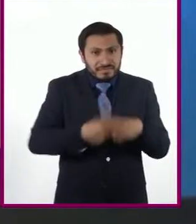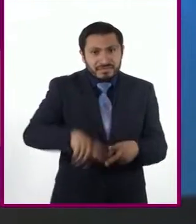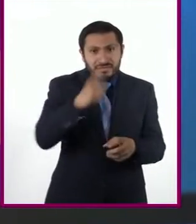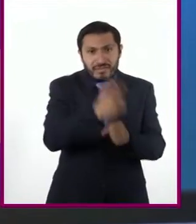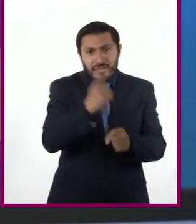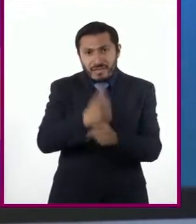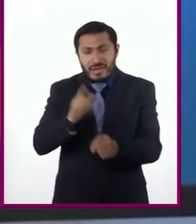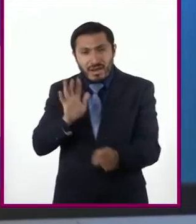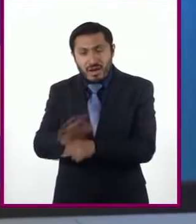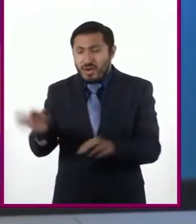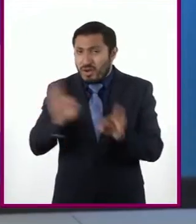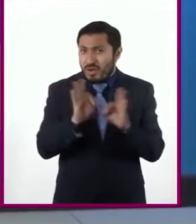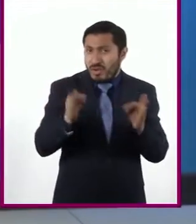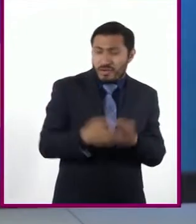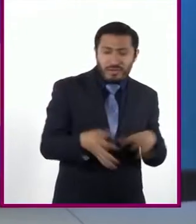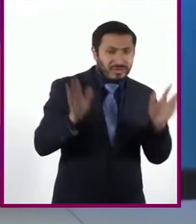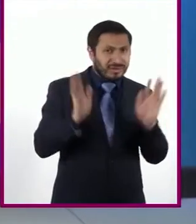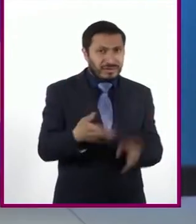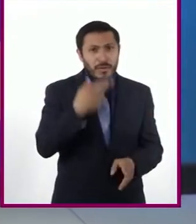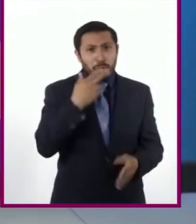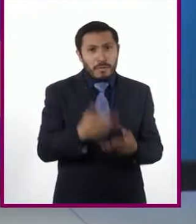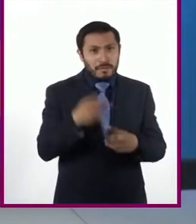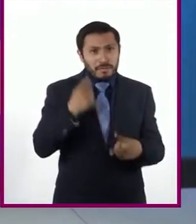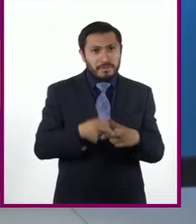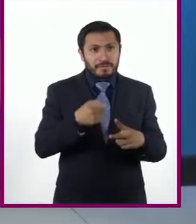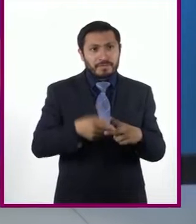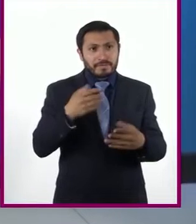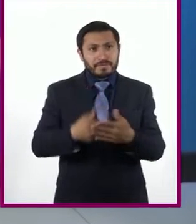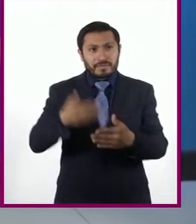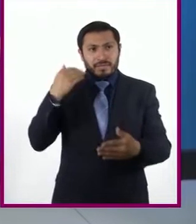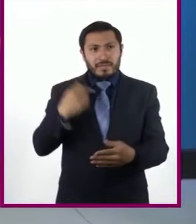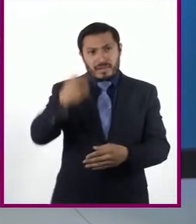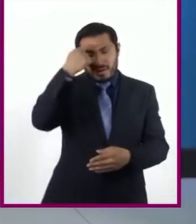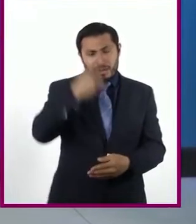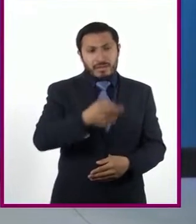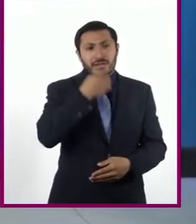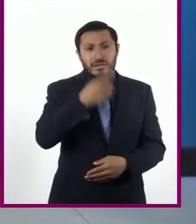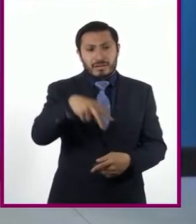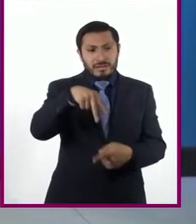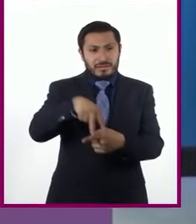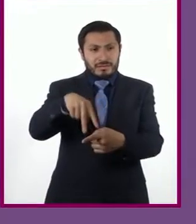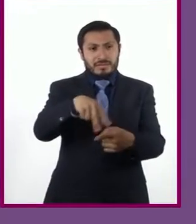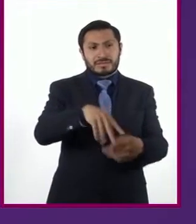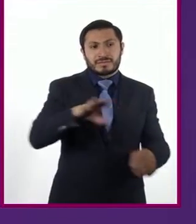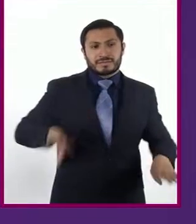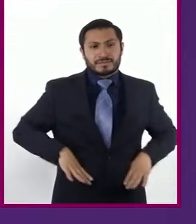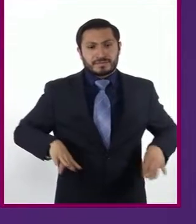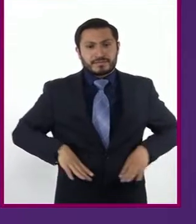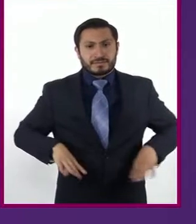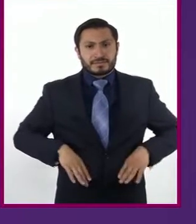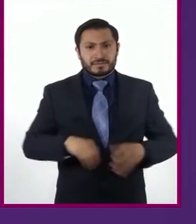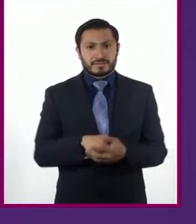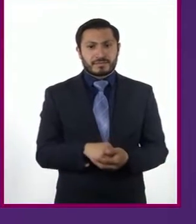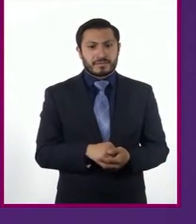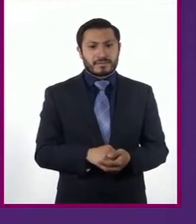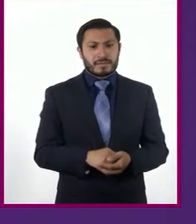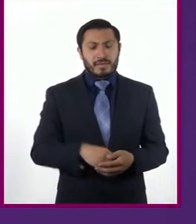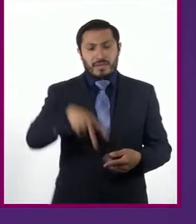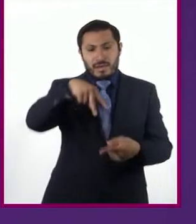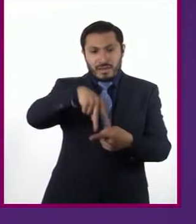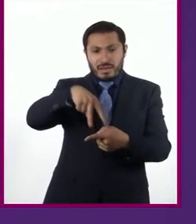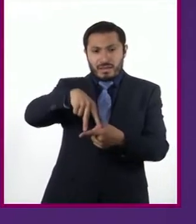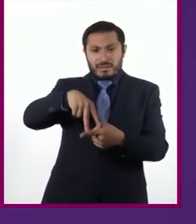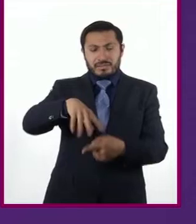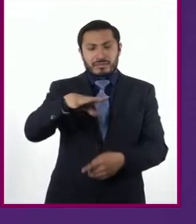un poco la forma que hemos estado utilizando en matemáticas para referirnos a ellos y a sus componentes. En este